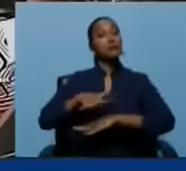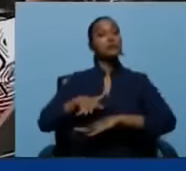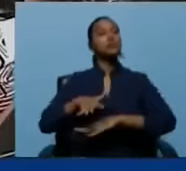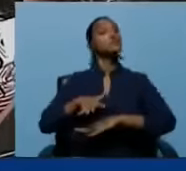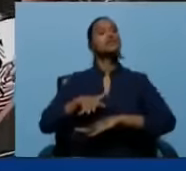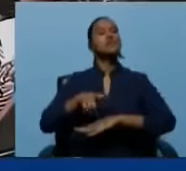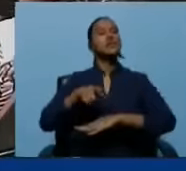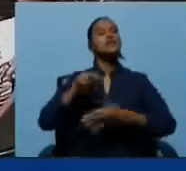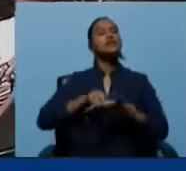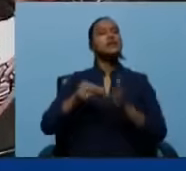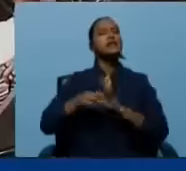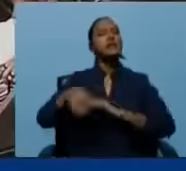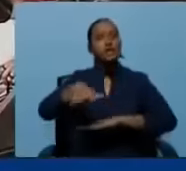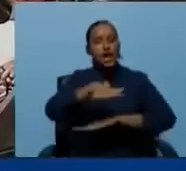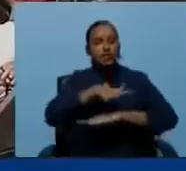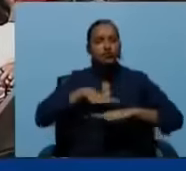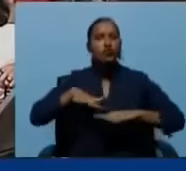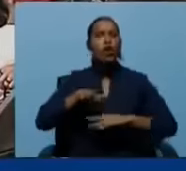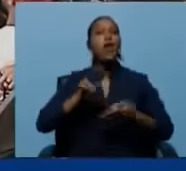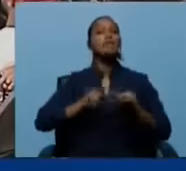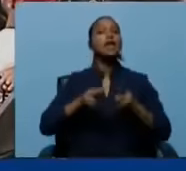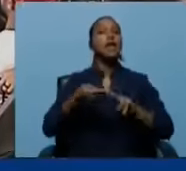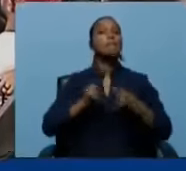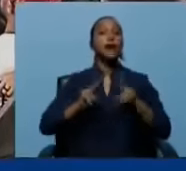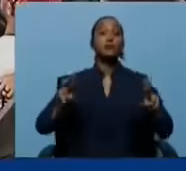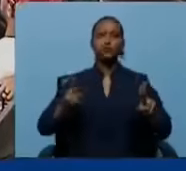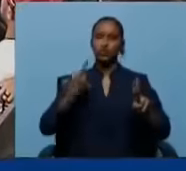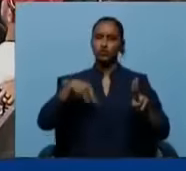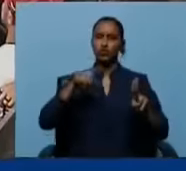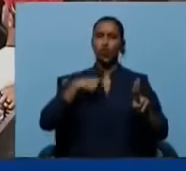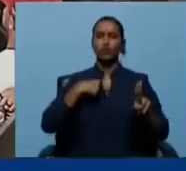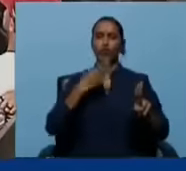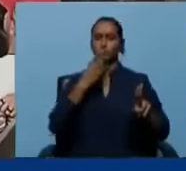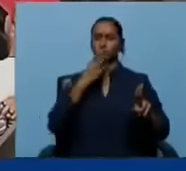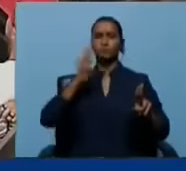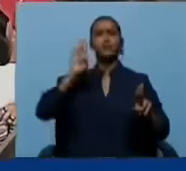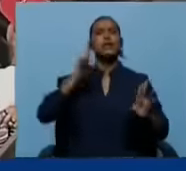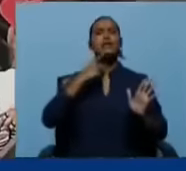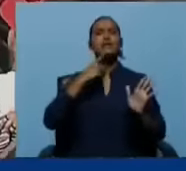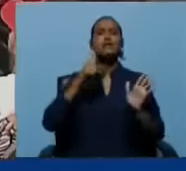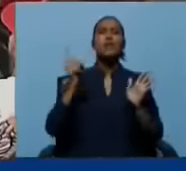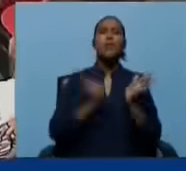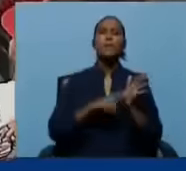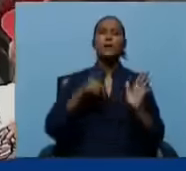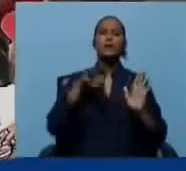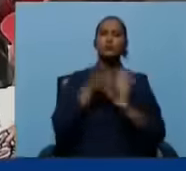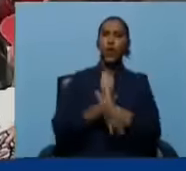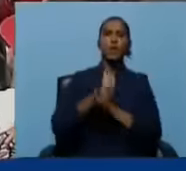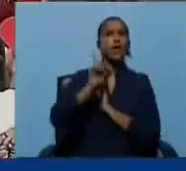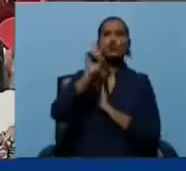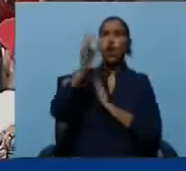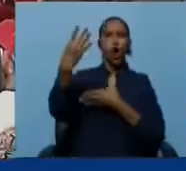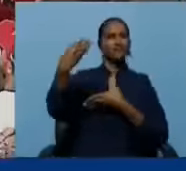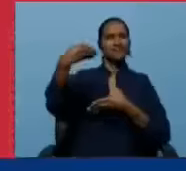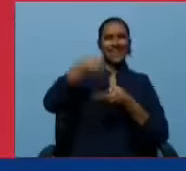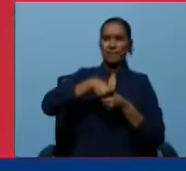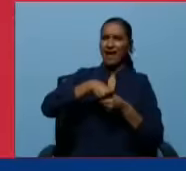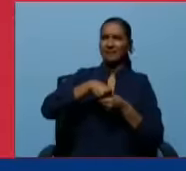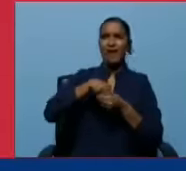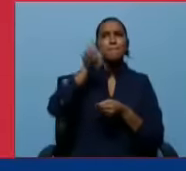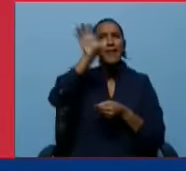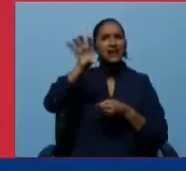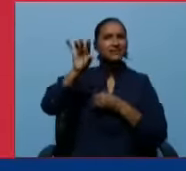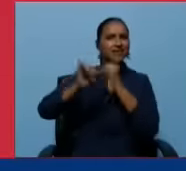paz. Reclamamos el estricto cumplimiento de la obligación de no intervenir, directa o